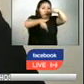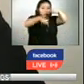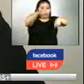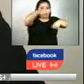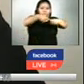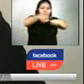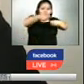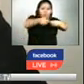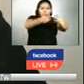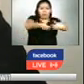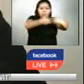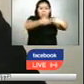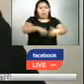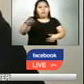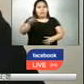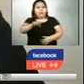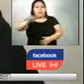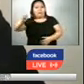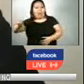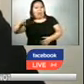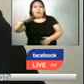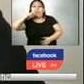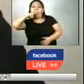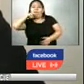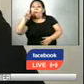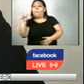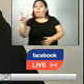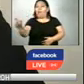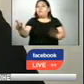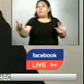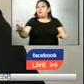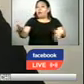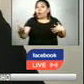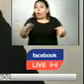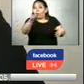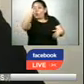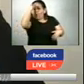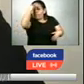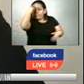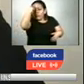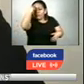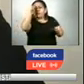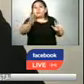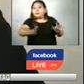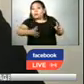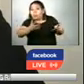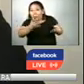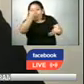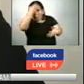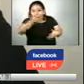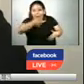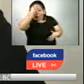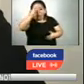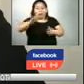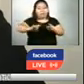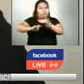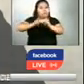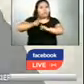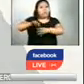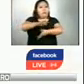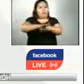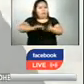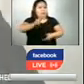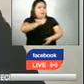lo que llamamos en inglés un greenwashing. Esto que nos han hecho creer que de alguna manera el cambio climático es